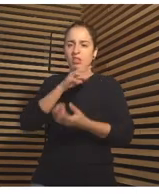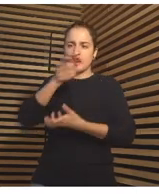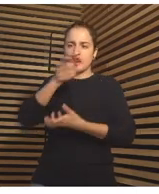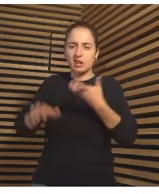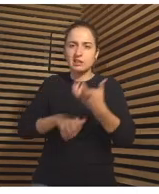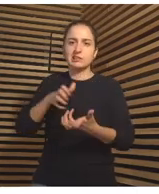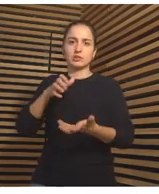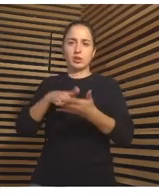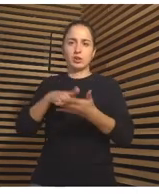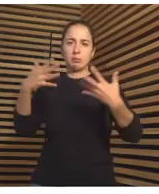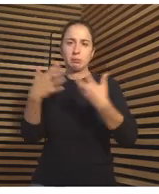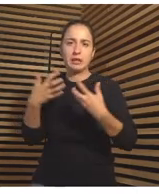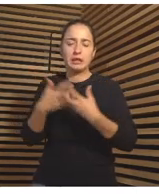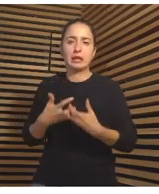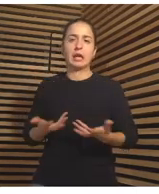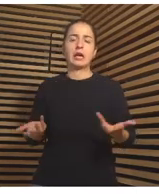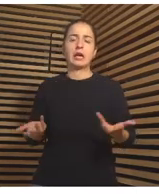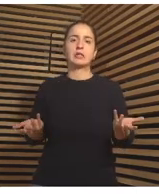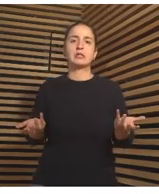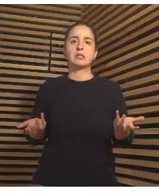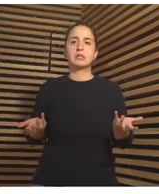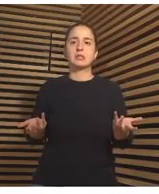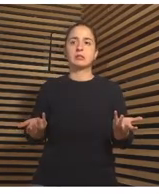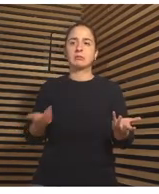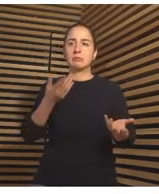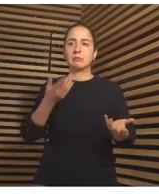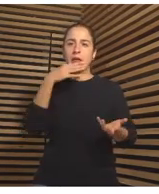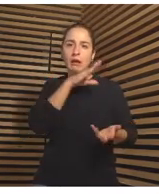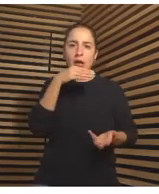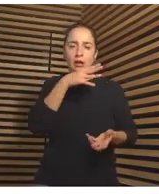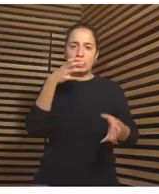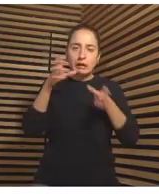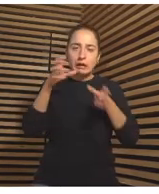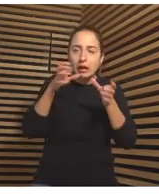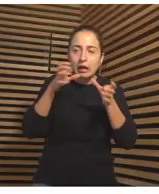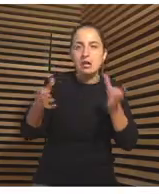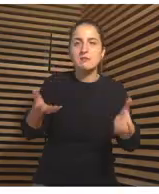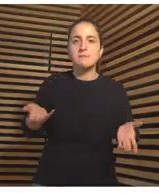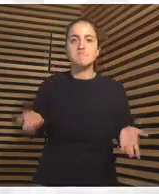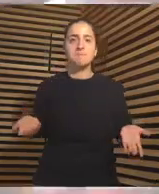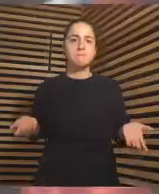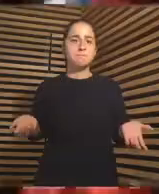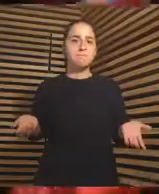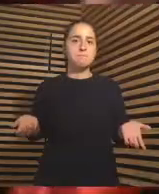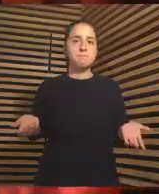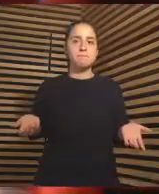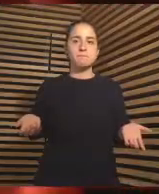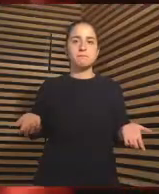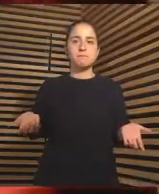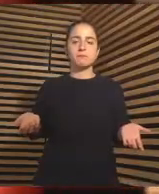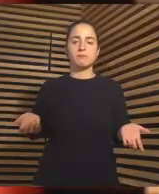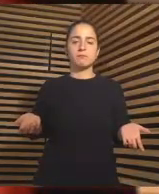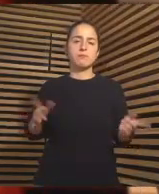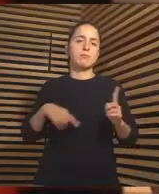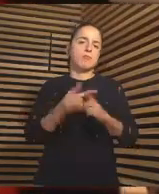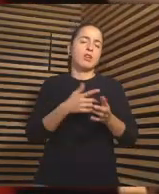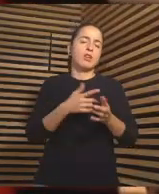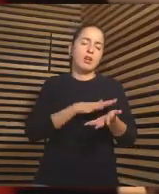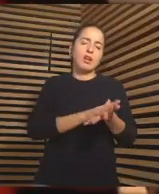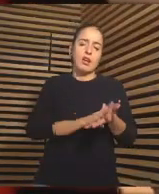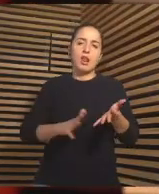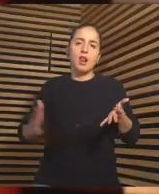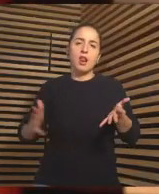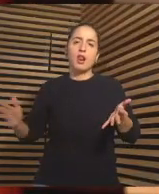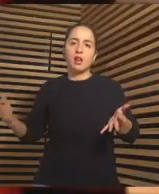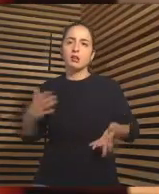Hay peleas, hay gritos, ¿no? Y podríamos añadir un largo etcétera.